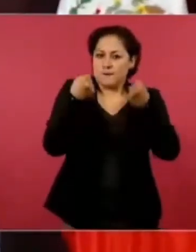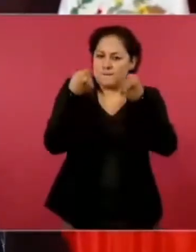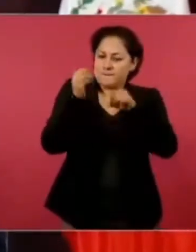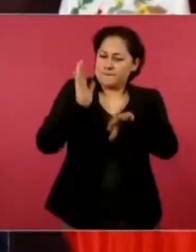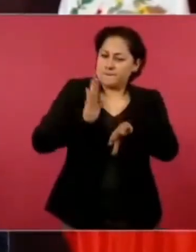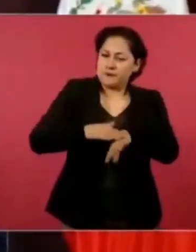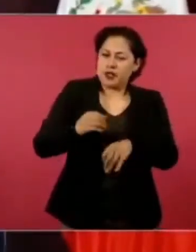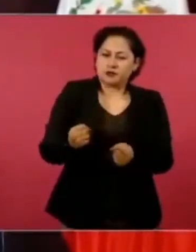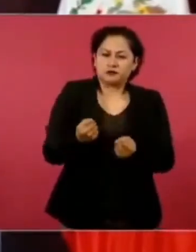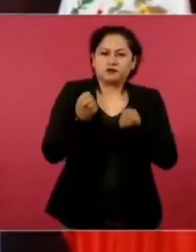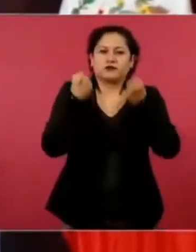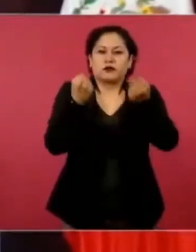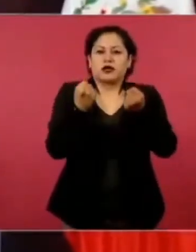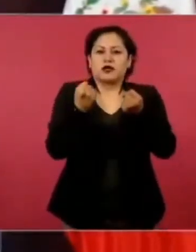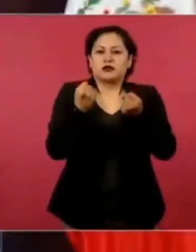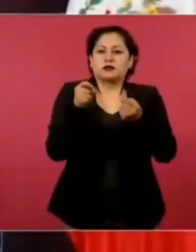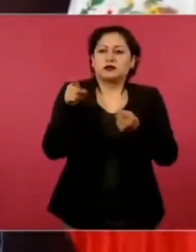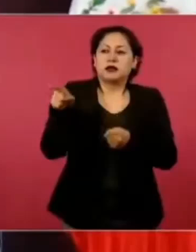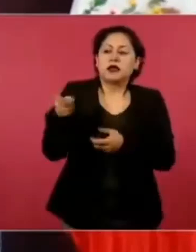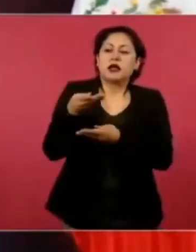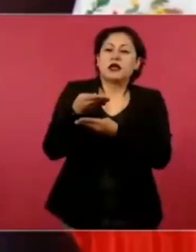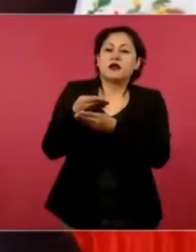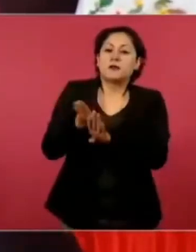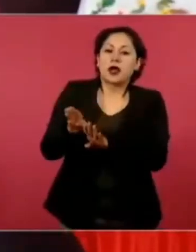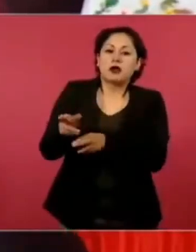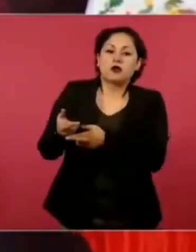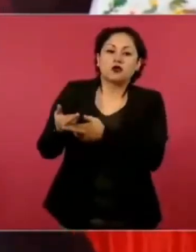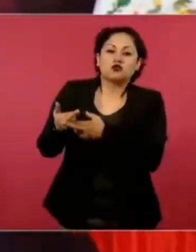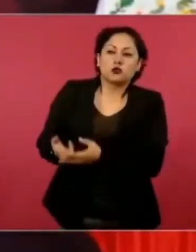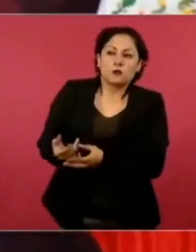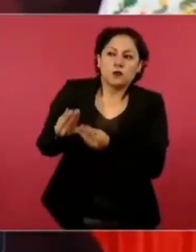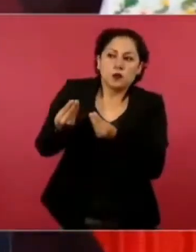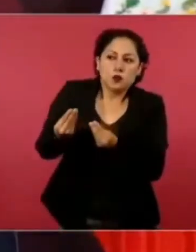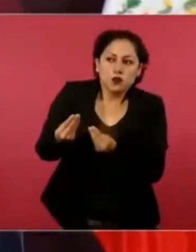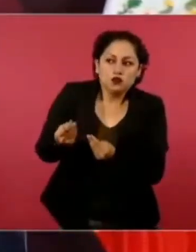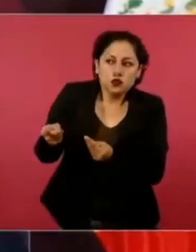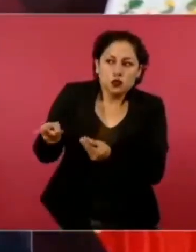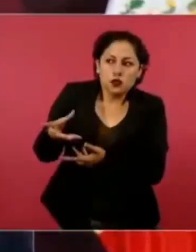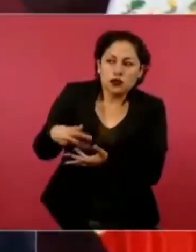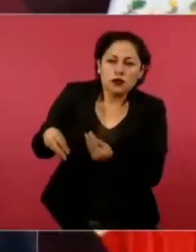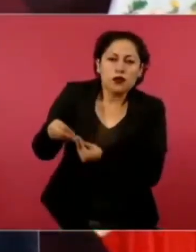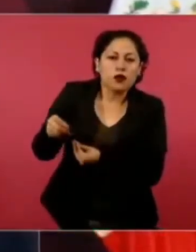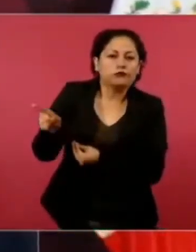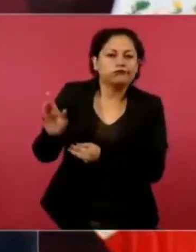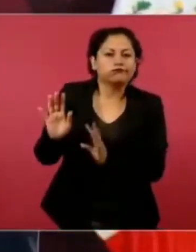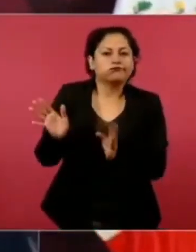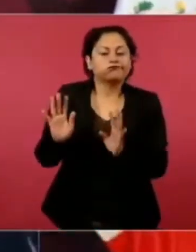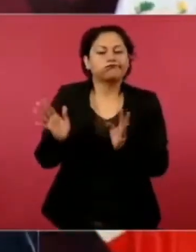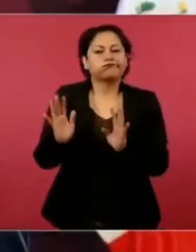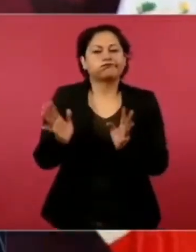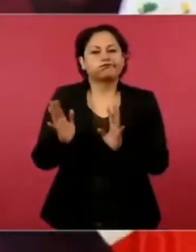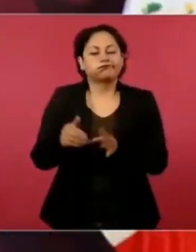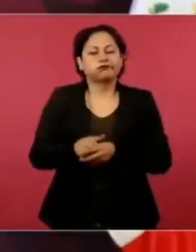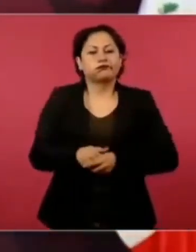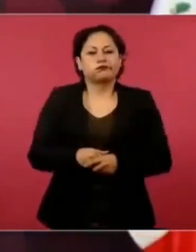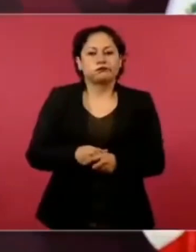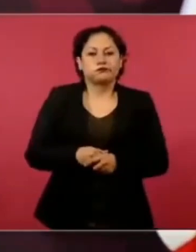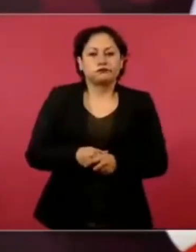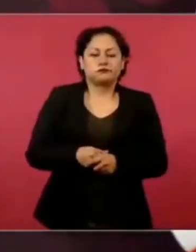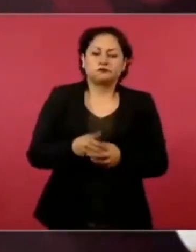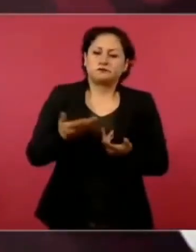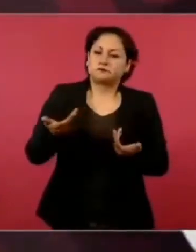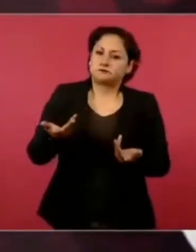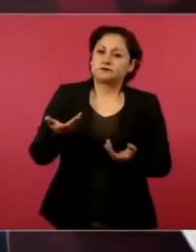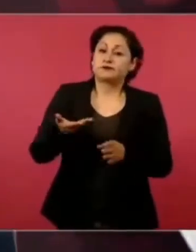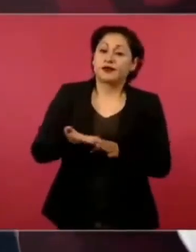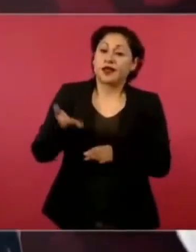no han tenido muchas utilidades, y cuando tienen utilidades antes, que no nos veían